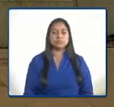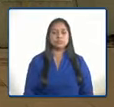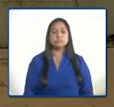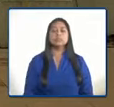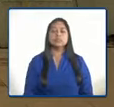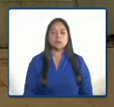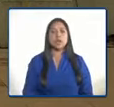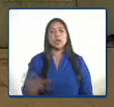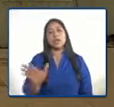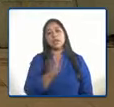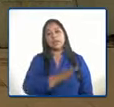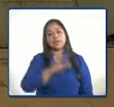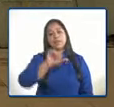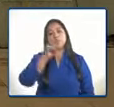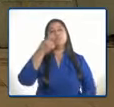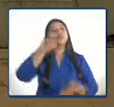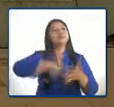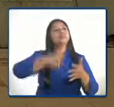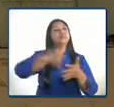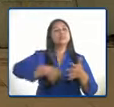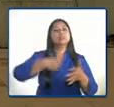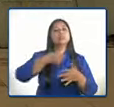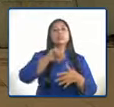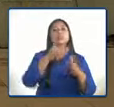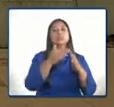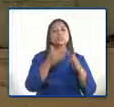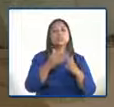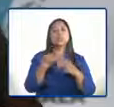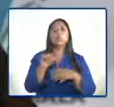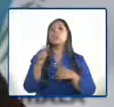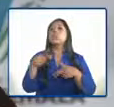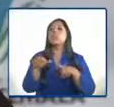secretario, y en qué otros lugares piensan arrendar. Listo.